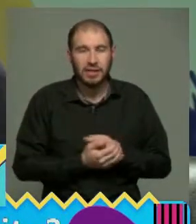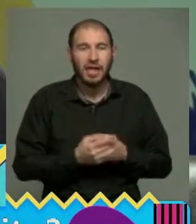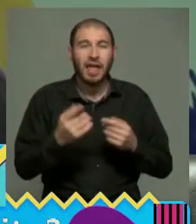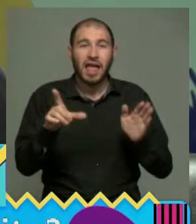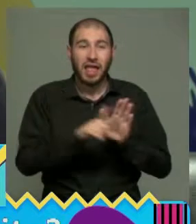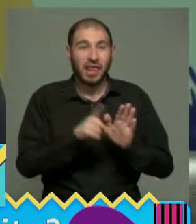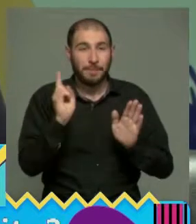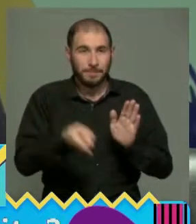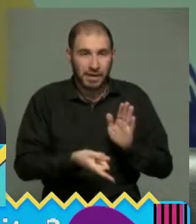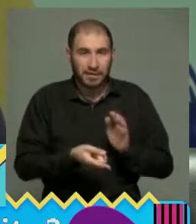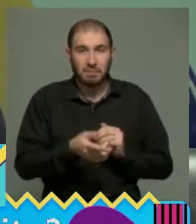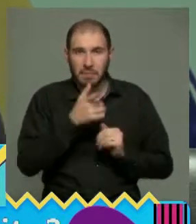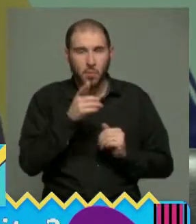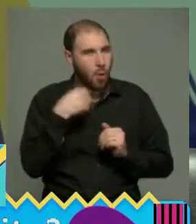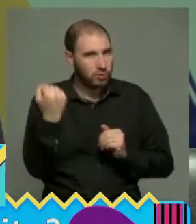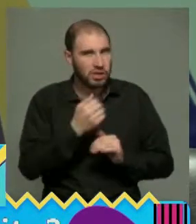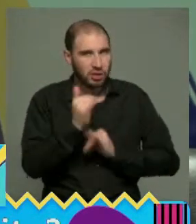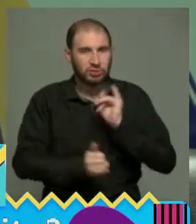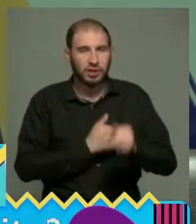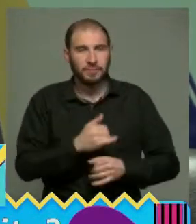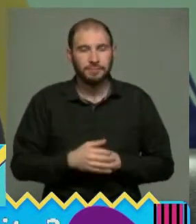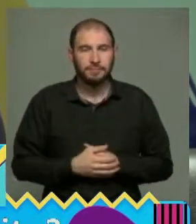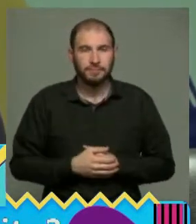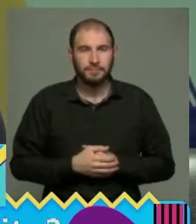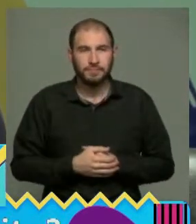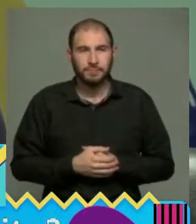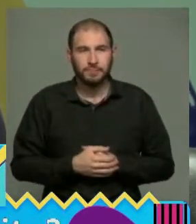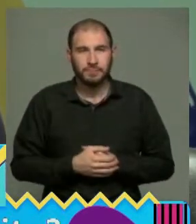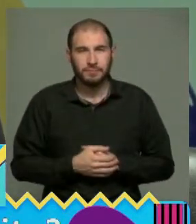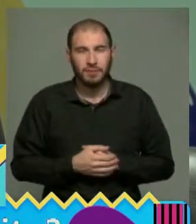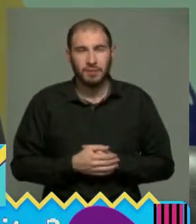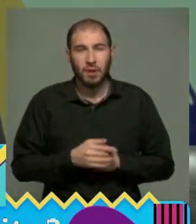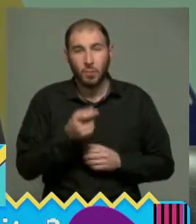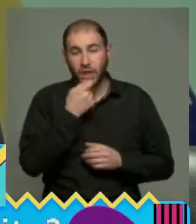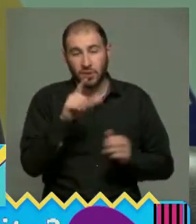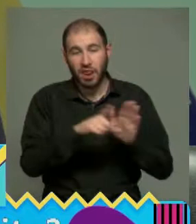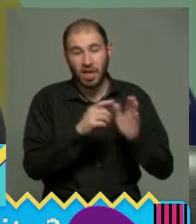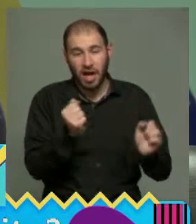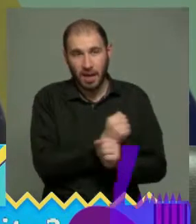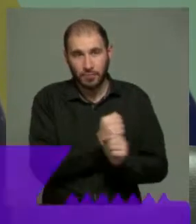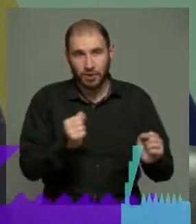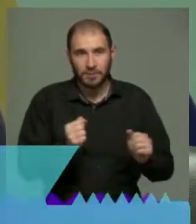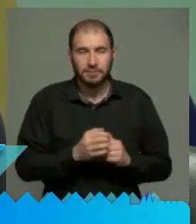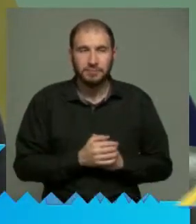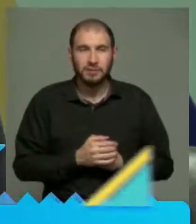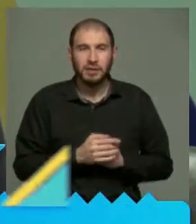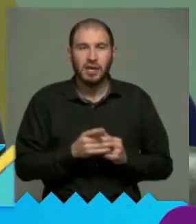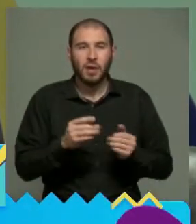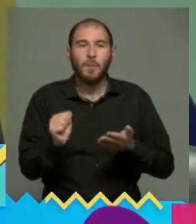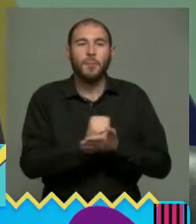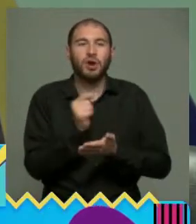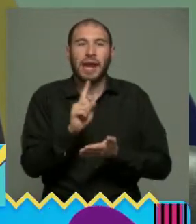la ley establece, que me parece importante destacarlo, es que si se aprobara esta ley, no